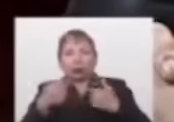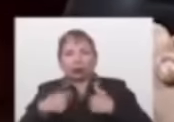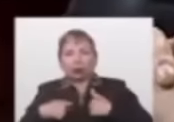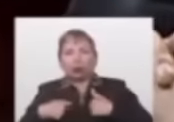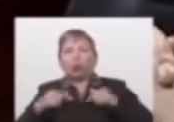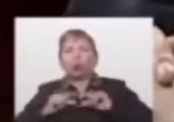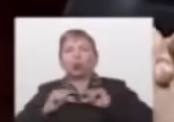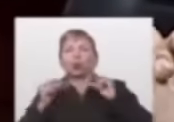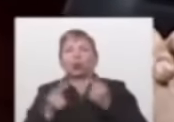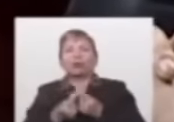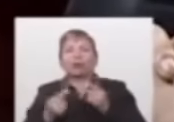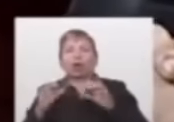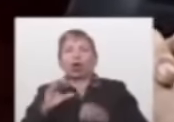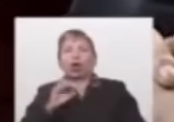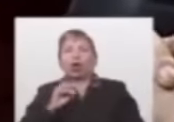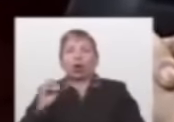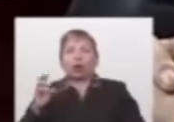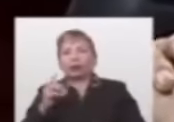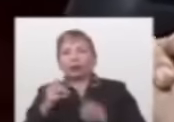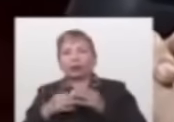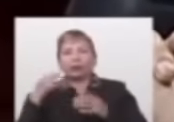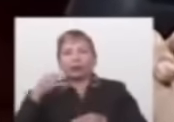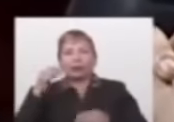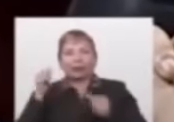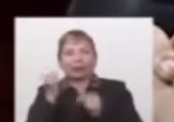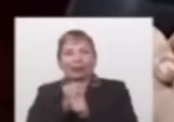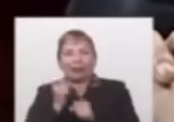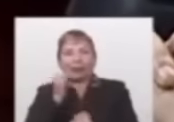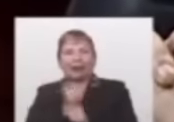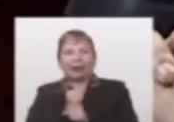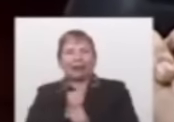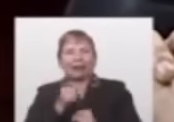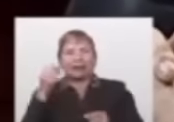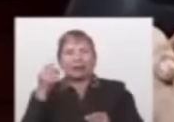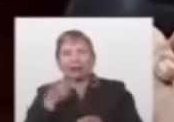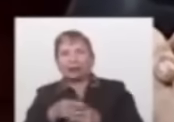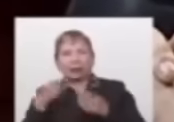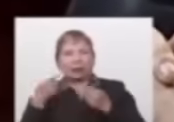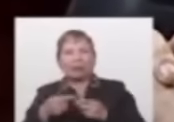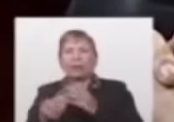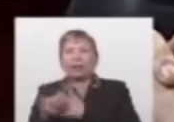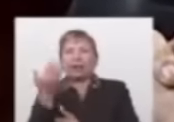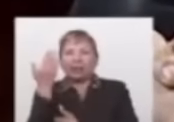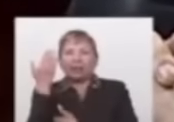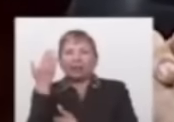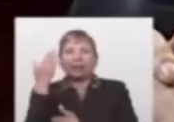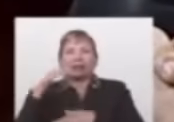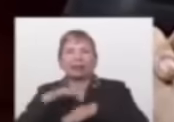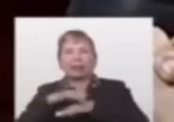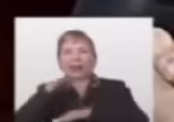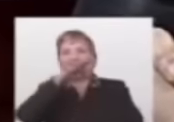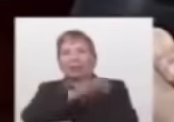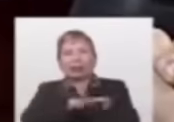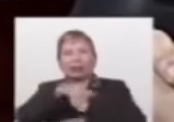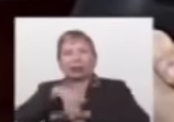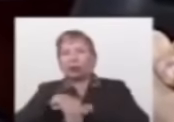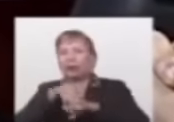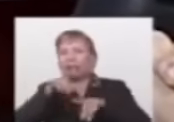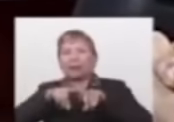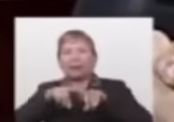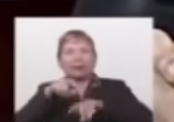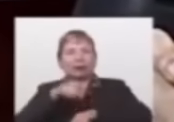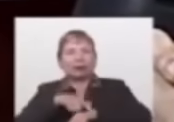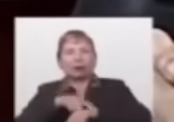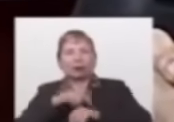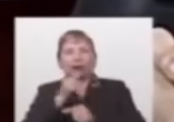grupo de coordinadores que siempre trabajamos denodadamente, mañana en las mañanas, tarde en la noche, dependiendo de las